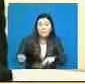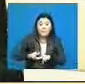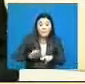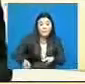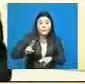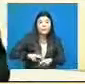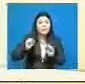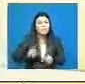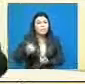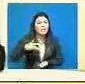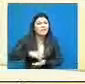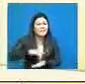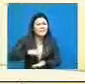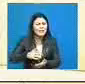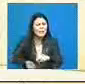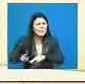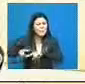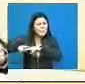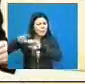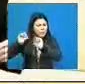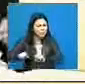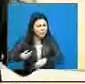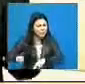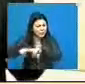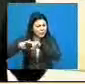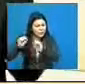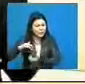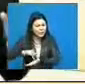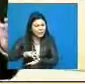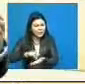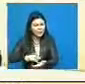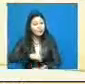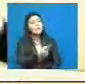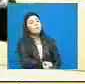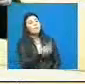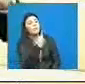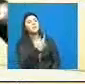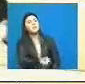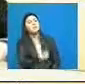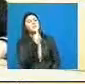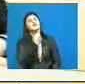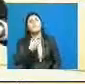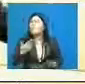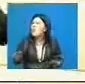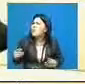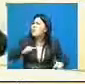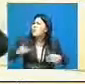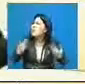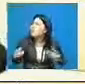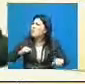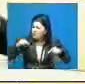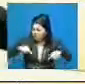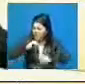tener un poco más de deuda, un poco más de déficit. Y si ustedes me preguntan cómo se administró durante